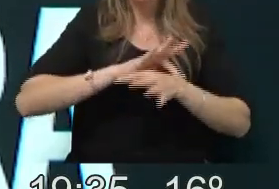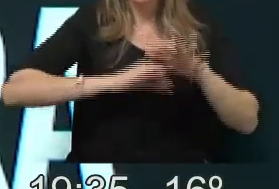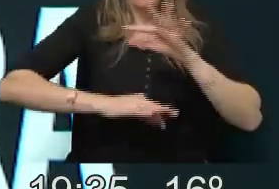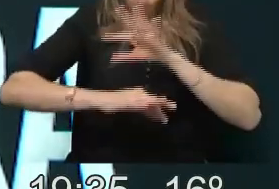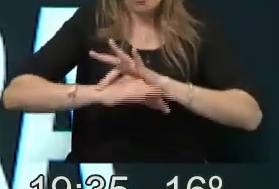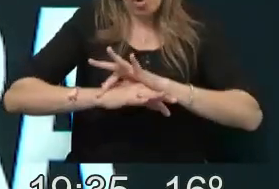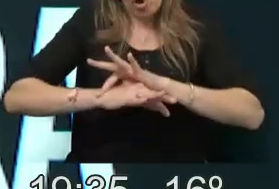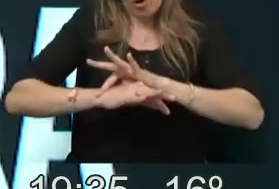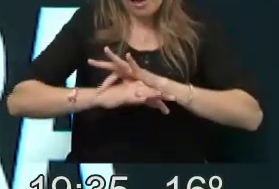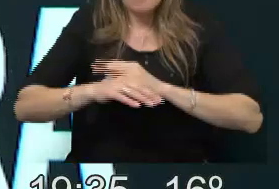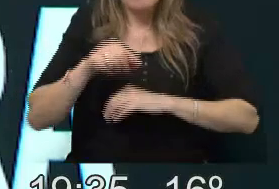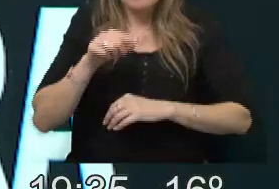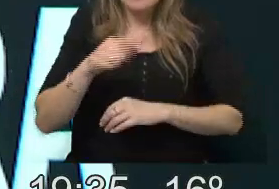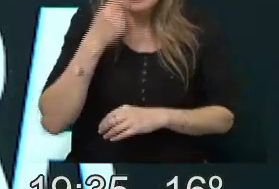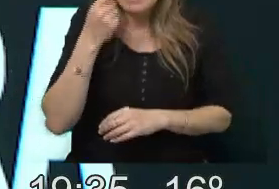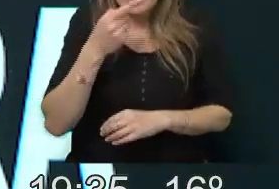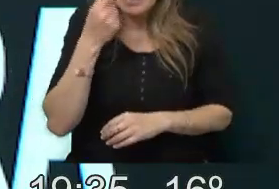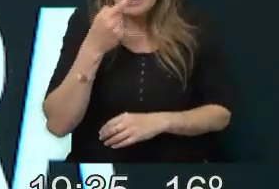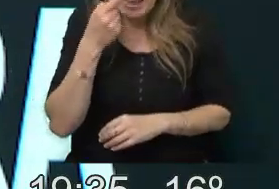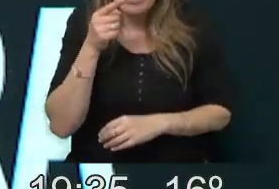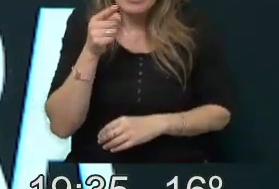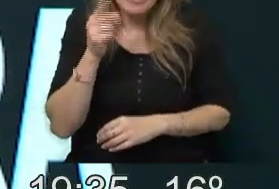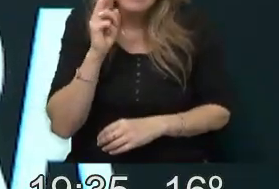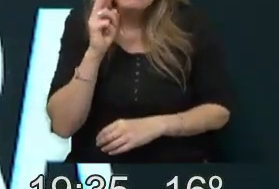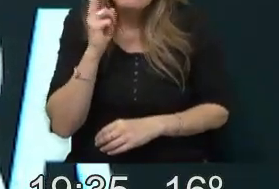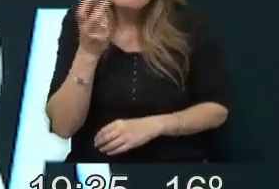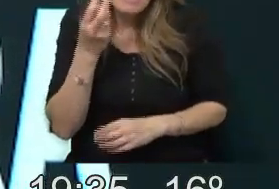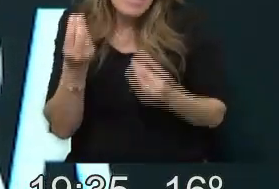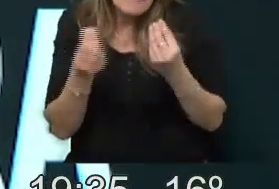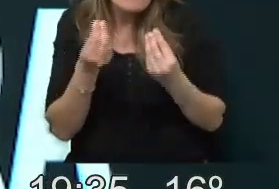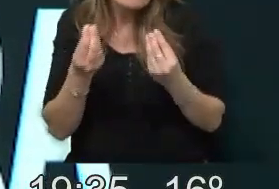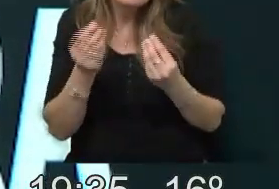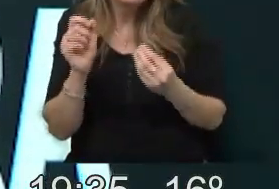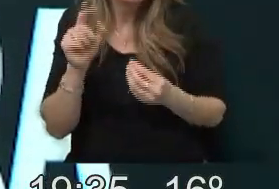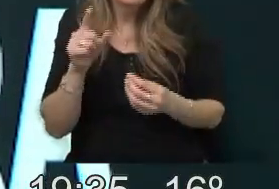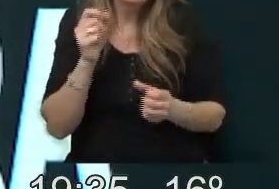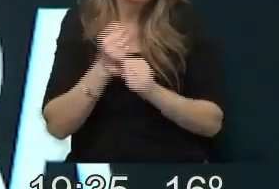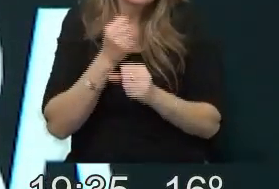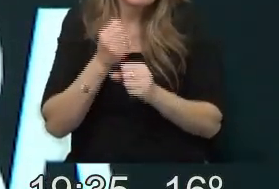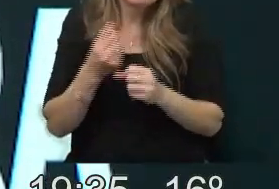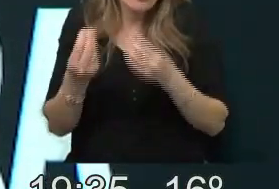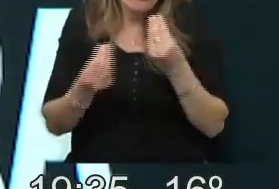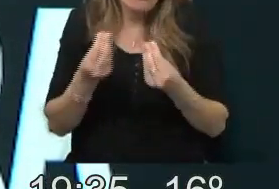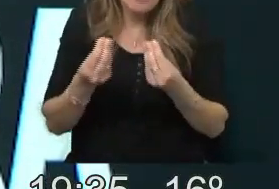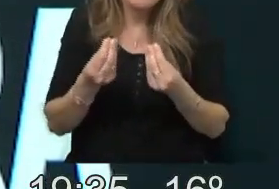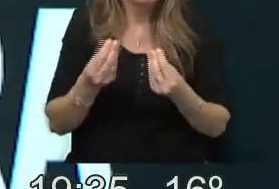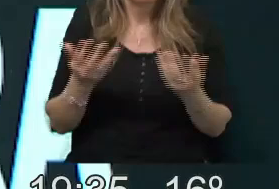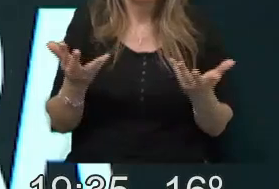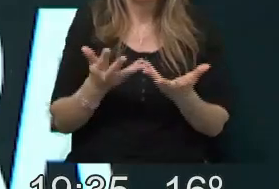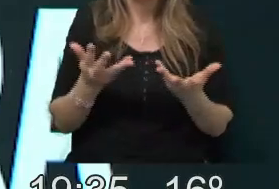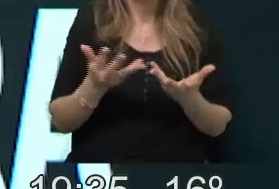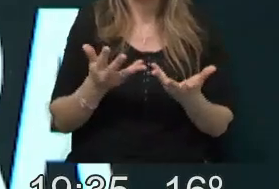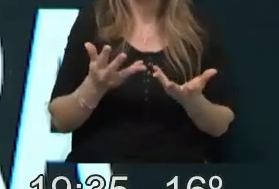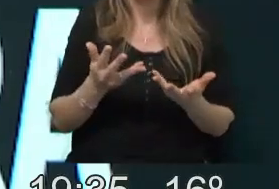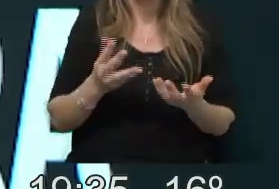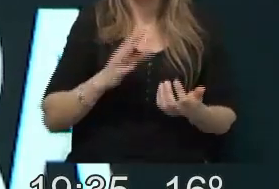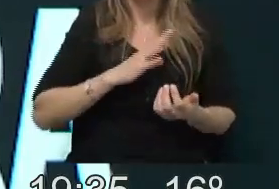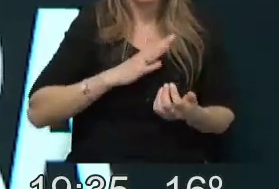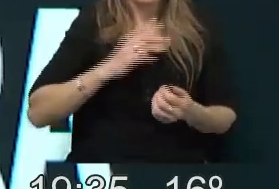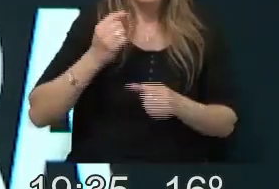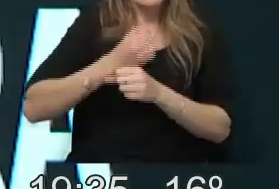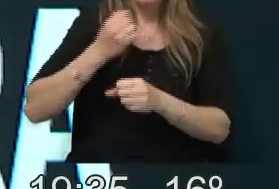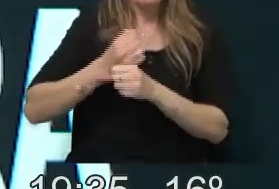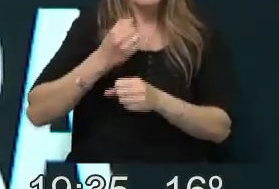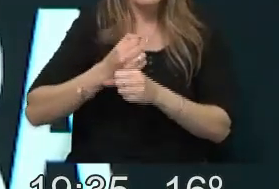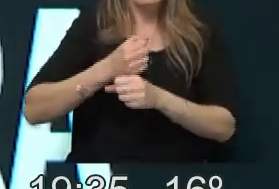Fisher, que es interesante leerla y buscar ahí qué ha trabajado ella. Ella falleció ahora hace recontra poquito y estuvo trabajando